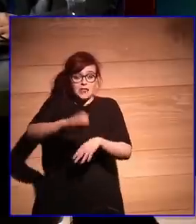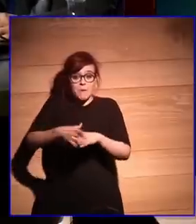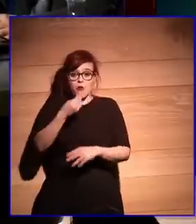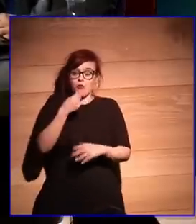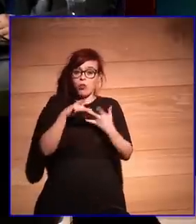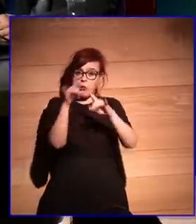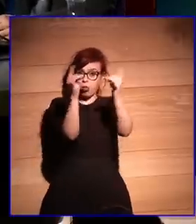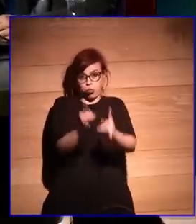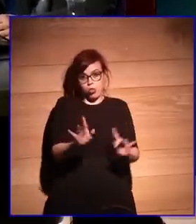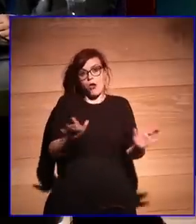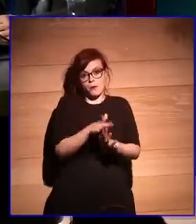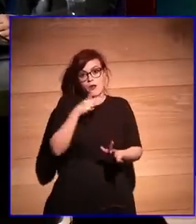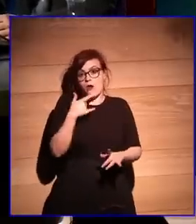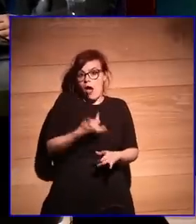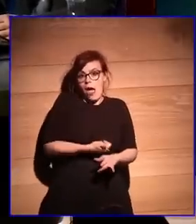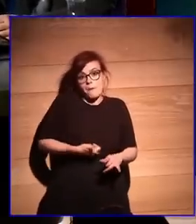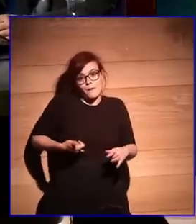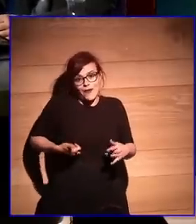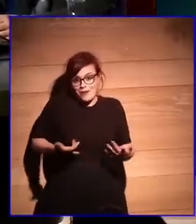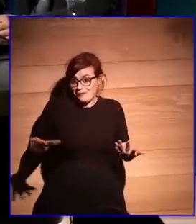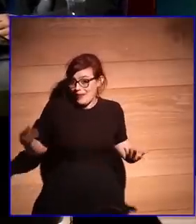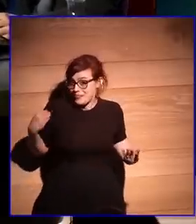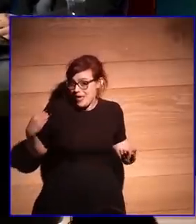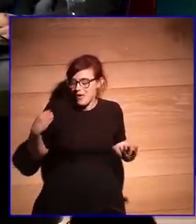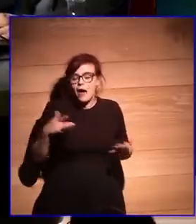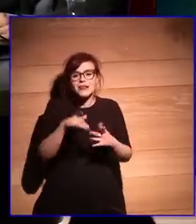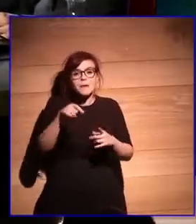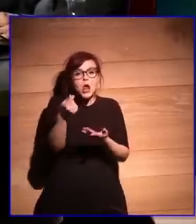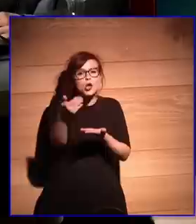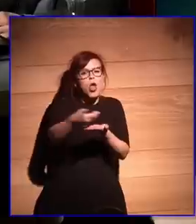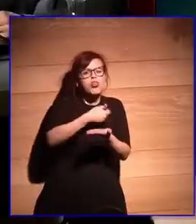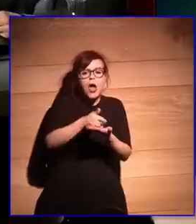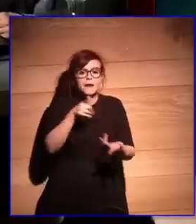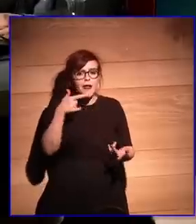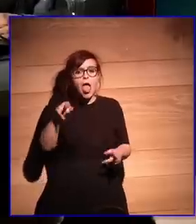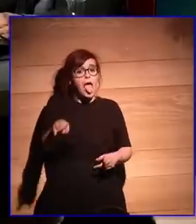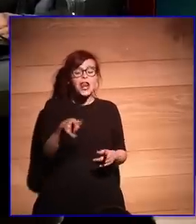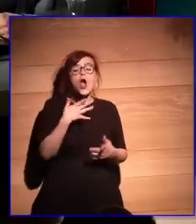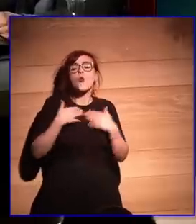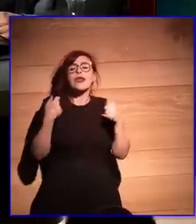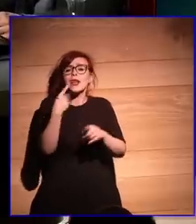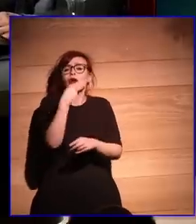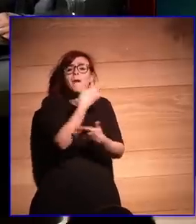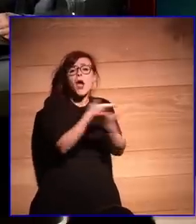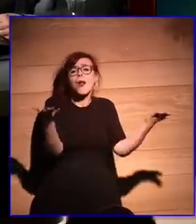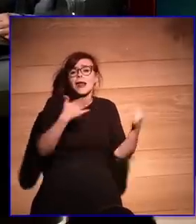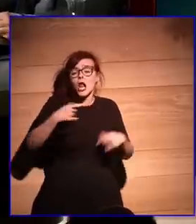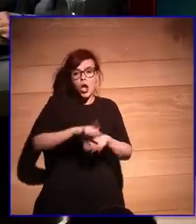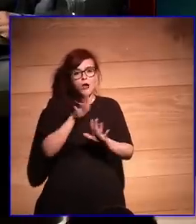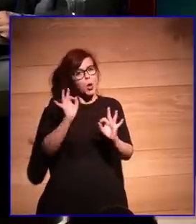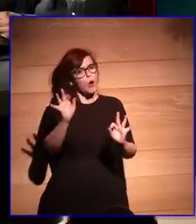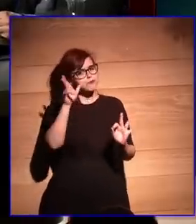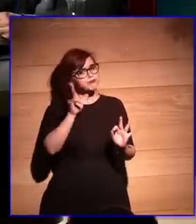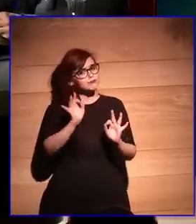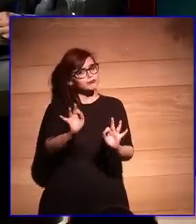cuida, tiene un tipazo, pero le mueve el hambre. Bueno, la codicia. ¿Por qué no come cualquier cosa? Claro, no. Codicia. Además que combina